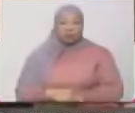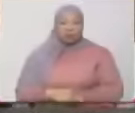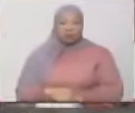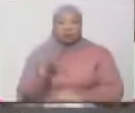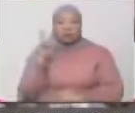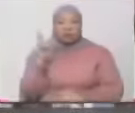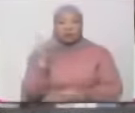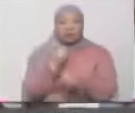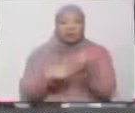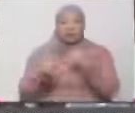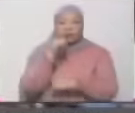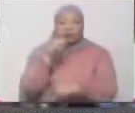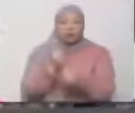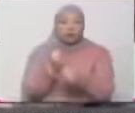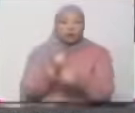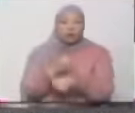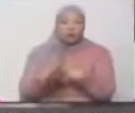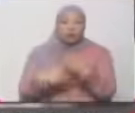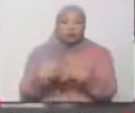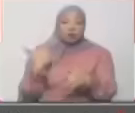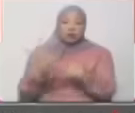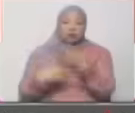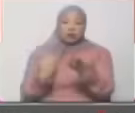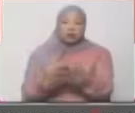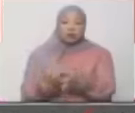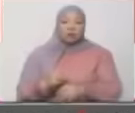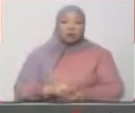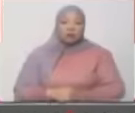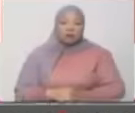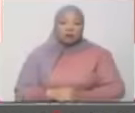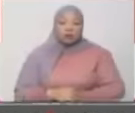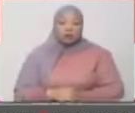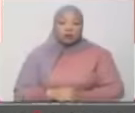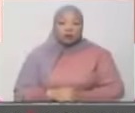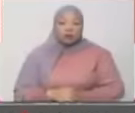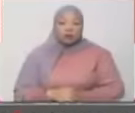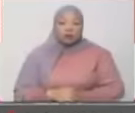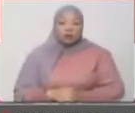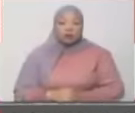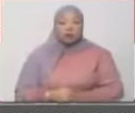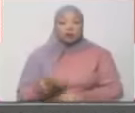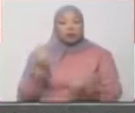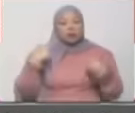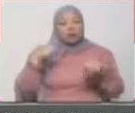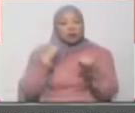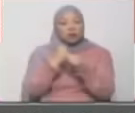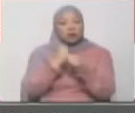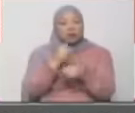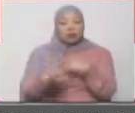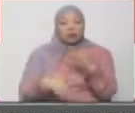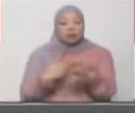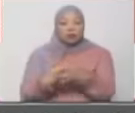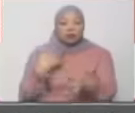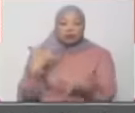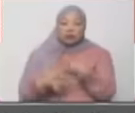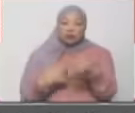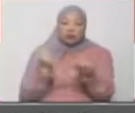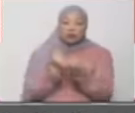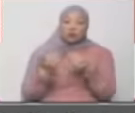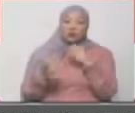Segundo lugar, la formación ideológica, doctrinaria, conceptual y